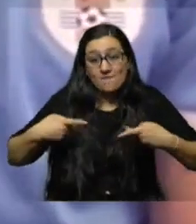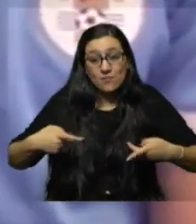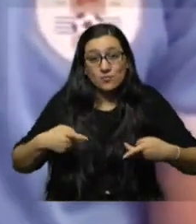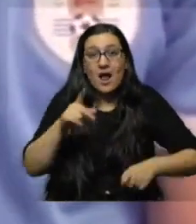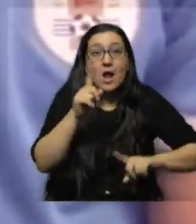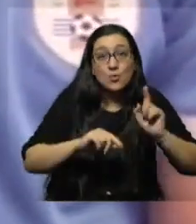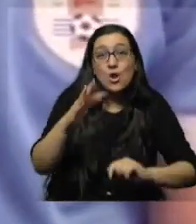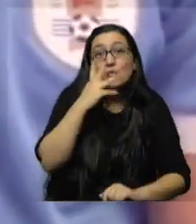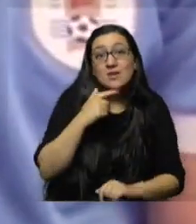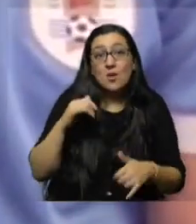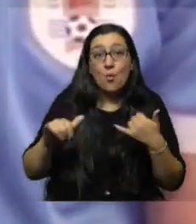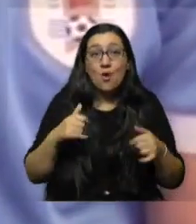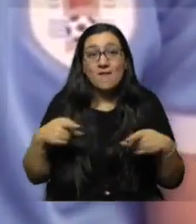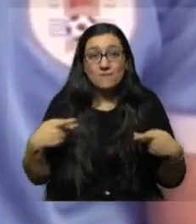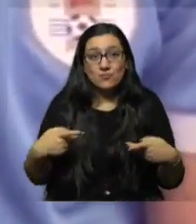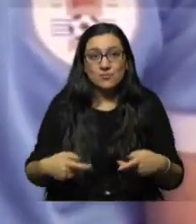chiquilines que están por ahí?